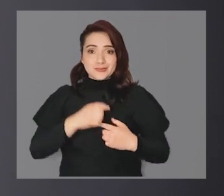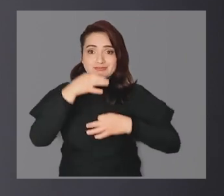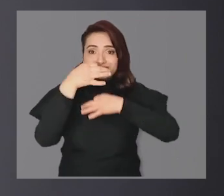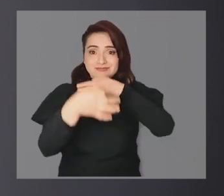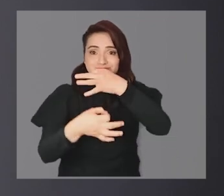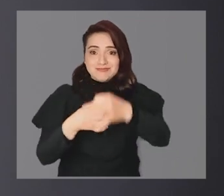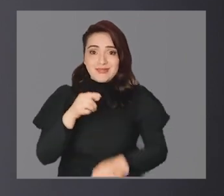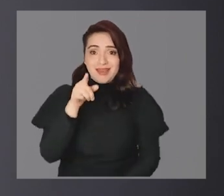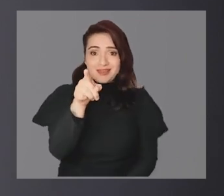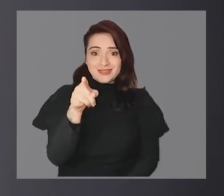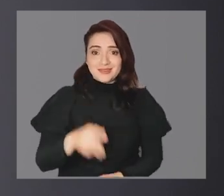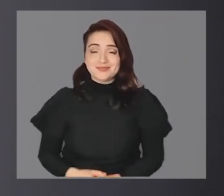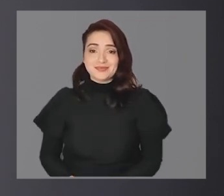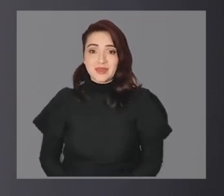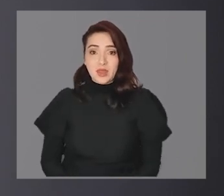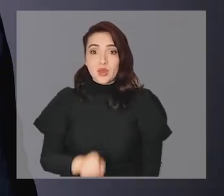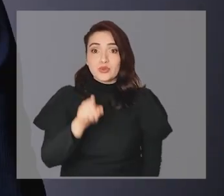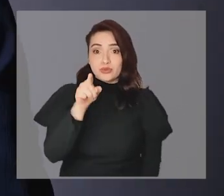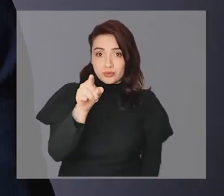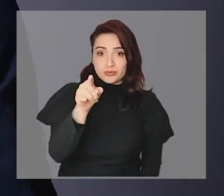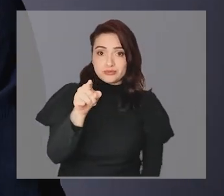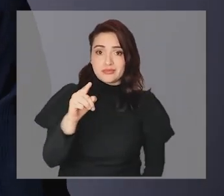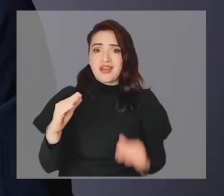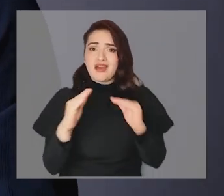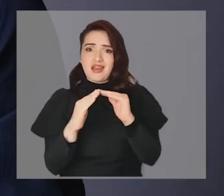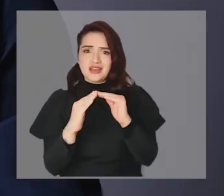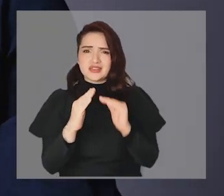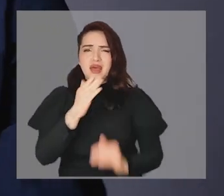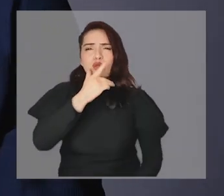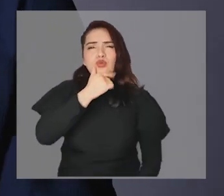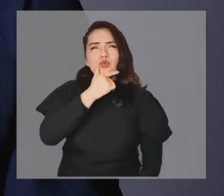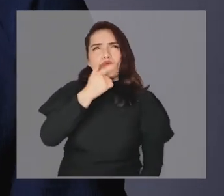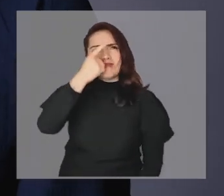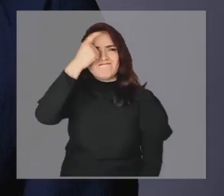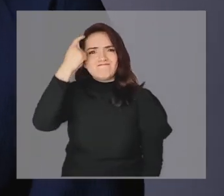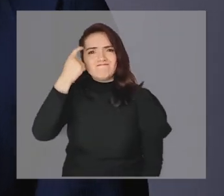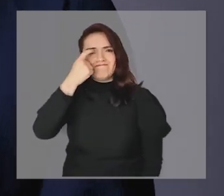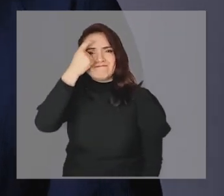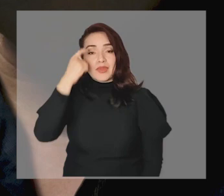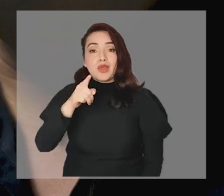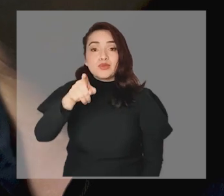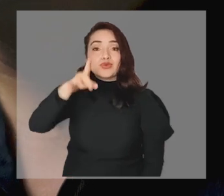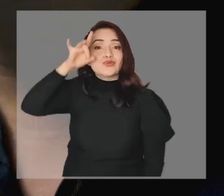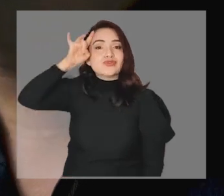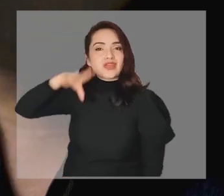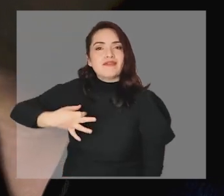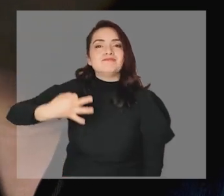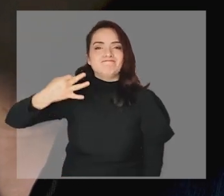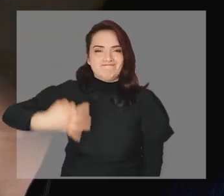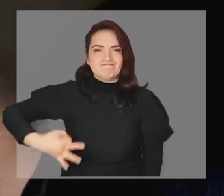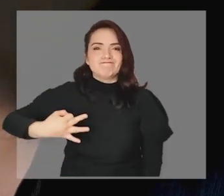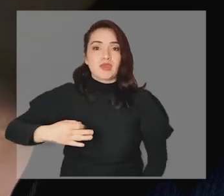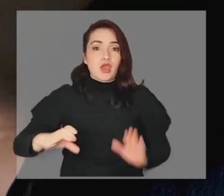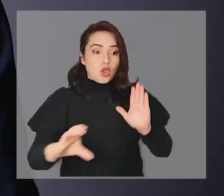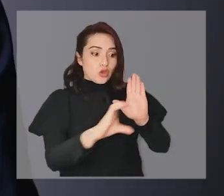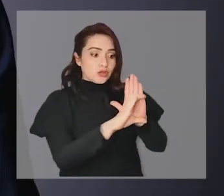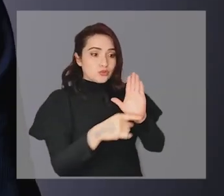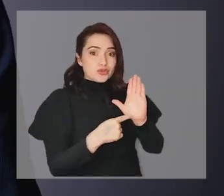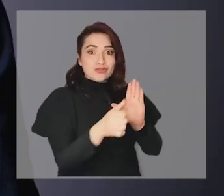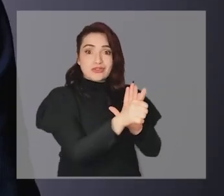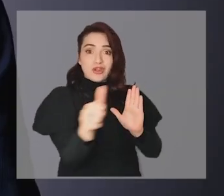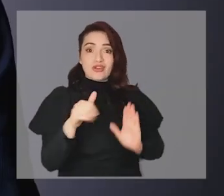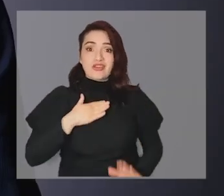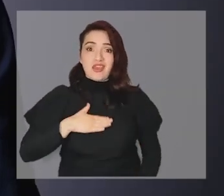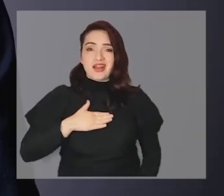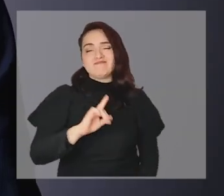de corazón te hablo a ti. Tú, que estás en la casa llena de dudas, sabes perfectamente que no es